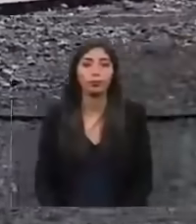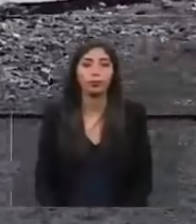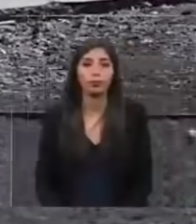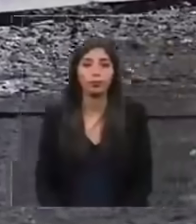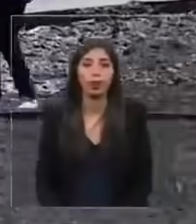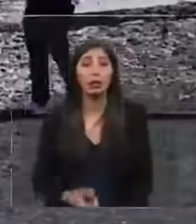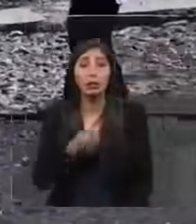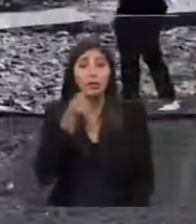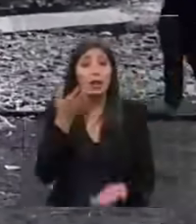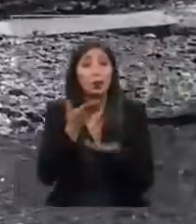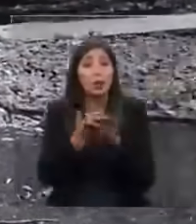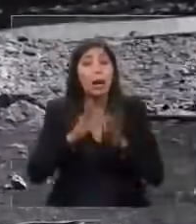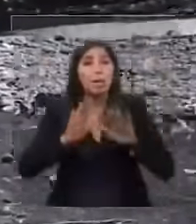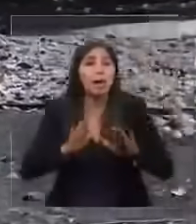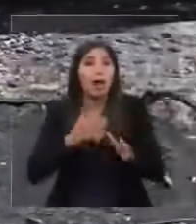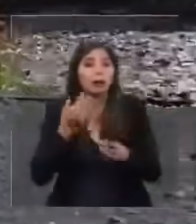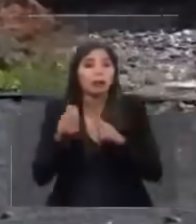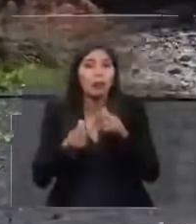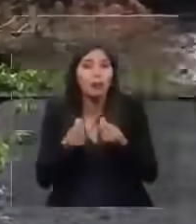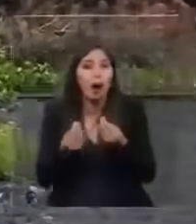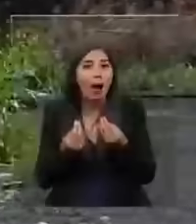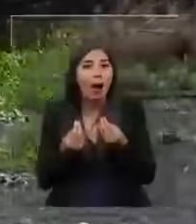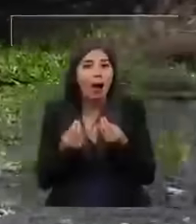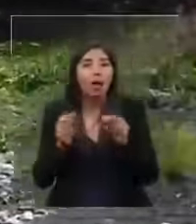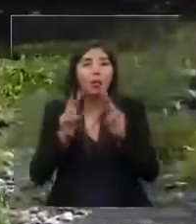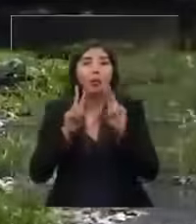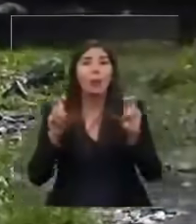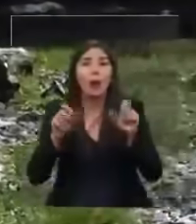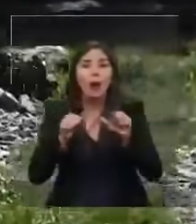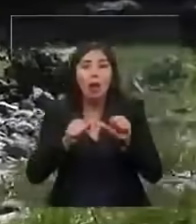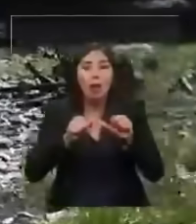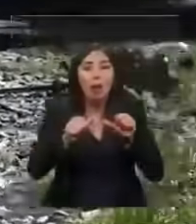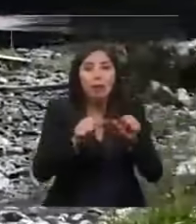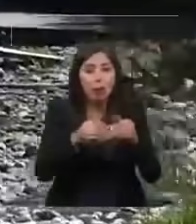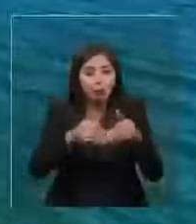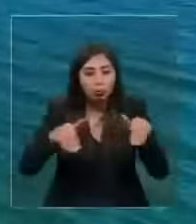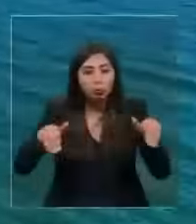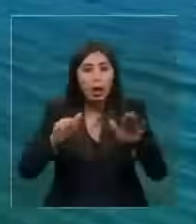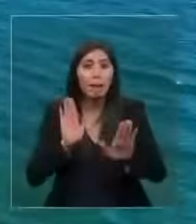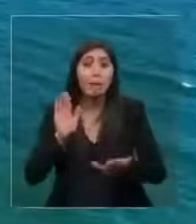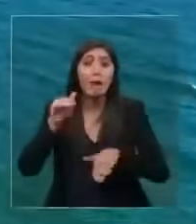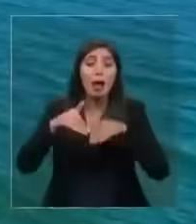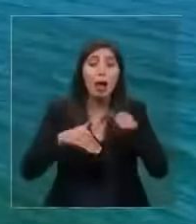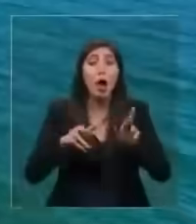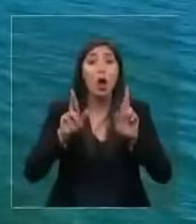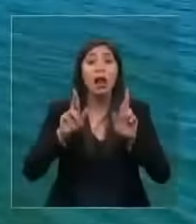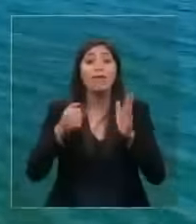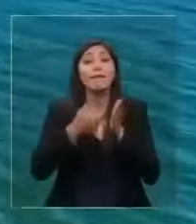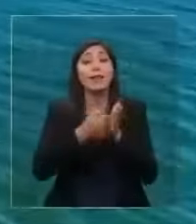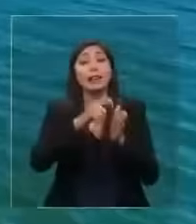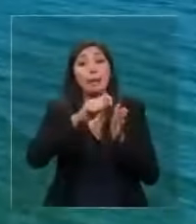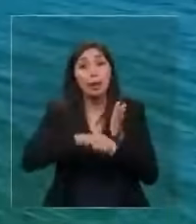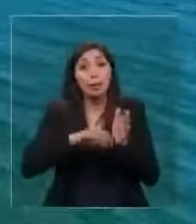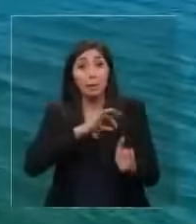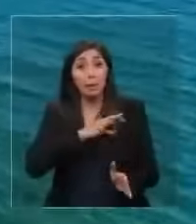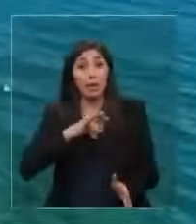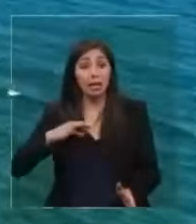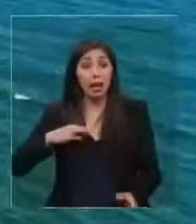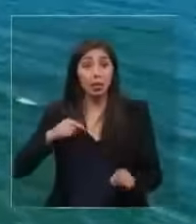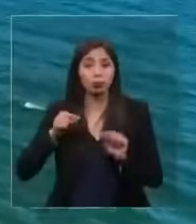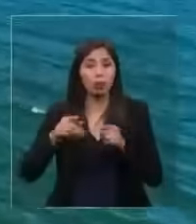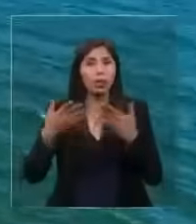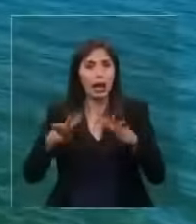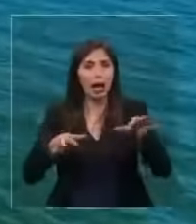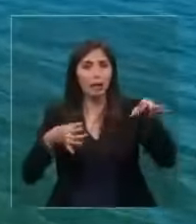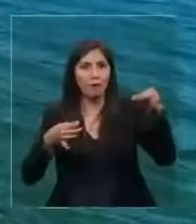denuncia que habrá que esperar en qué termina. Respecto a la delimitación de playa, se espera que para fin de mes el Ministerio de Bienes Nacionales ya tenga